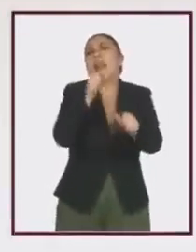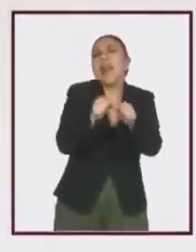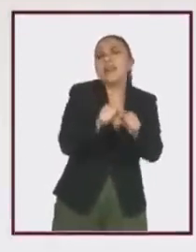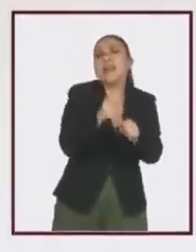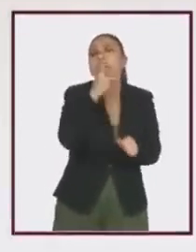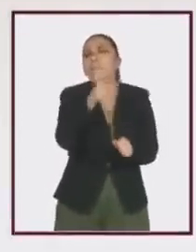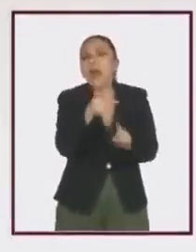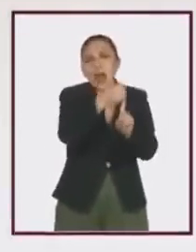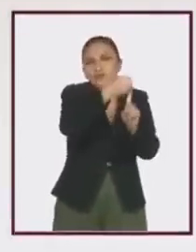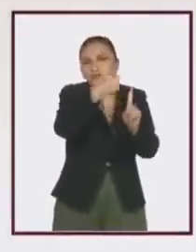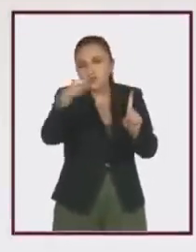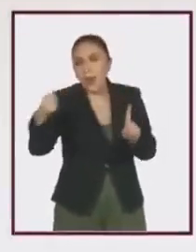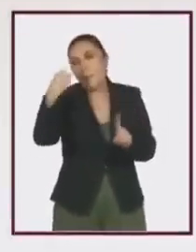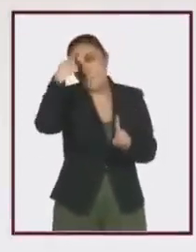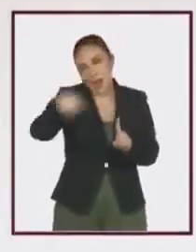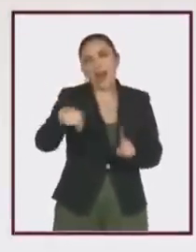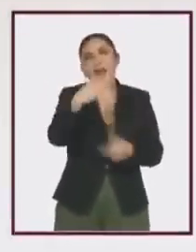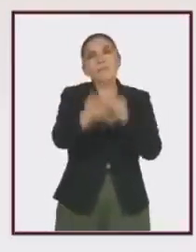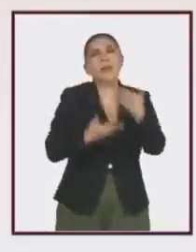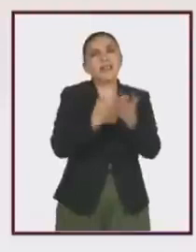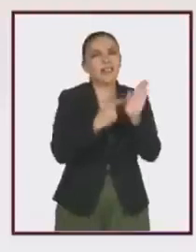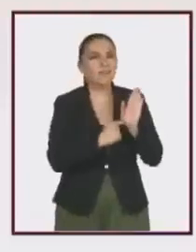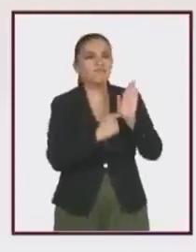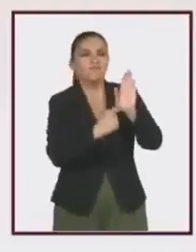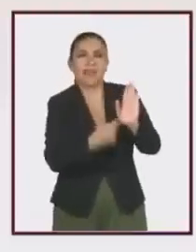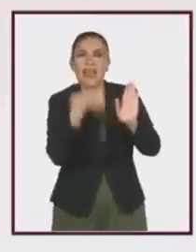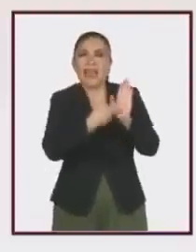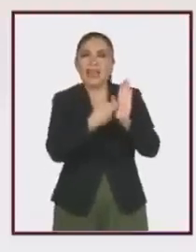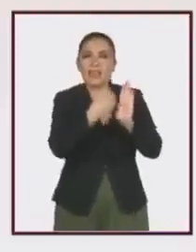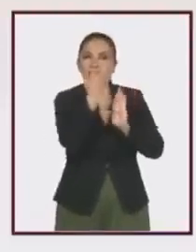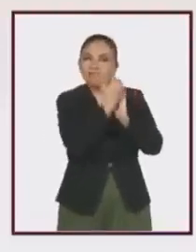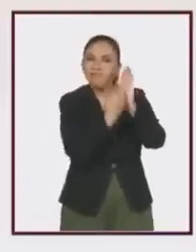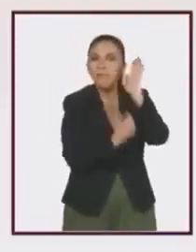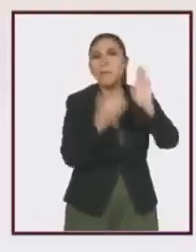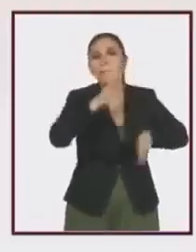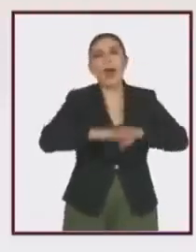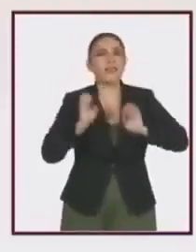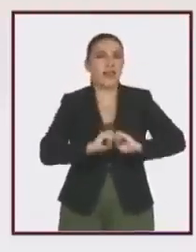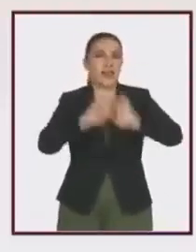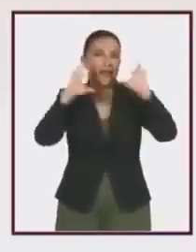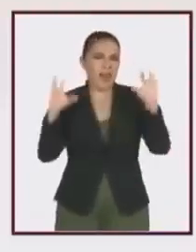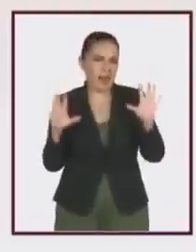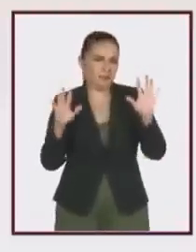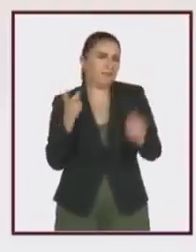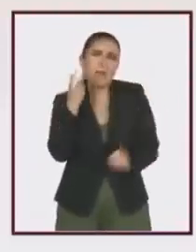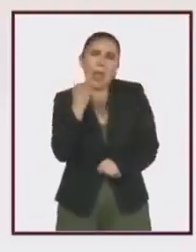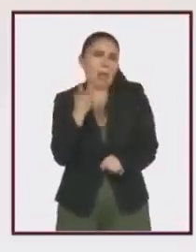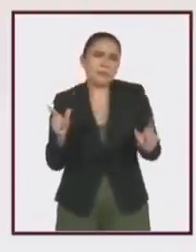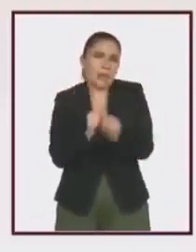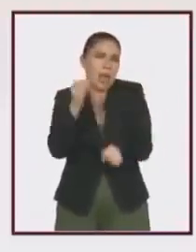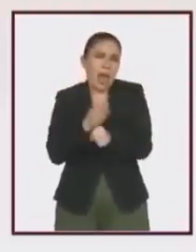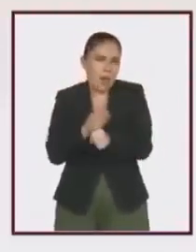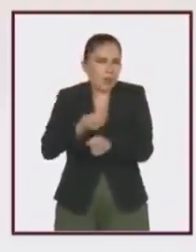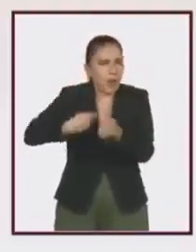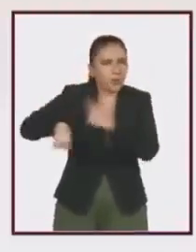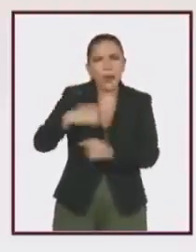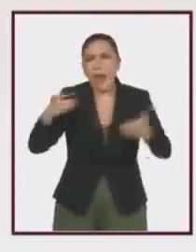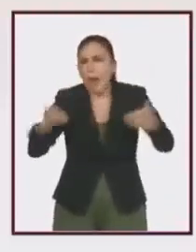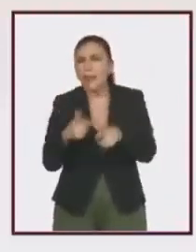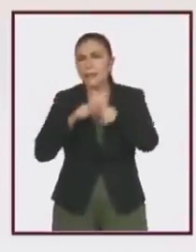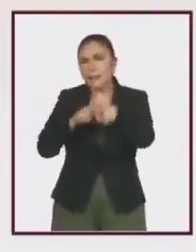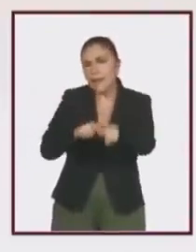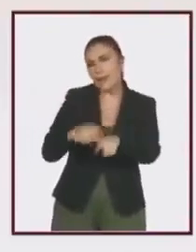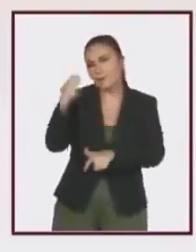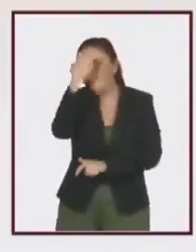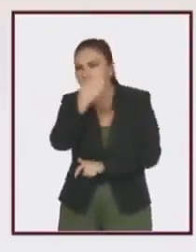de presentación del propio contenido para hacerlo más claro. Eso es lo que estamos